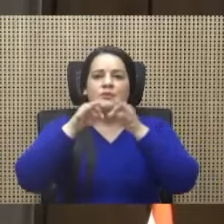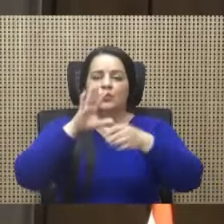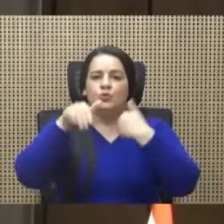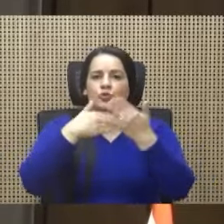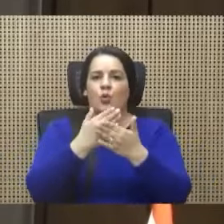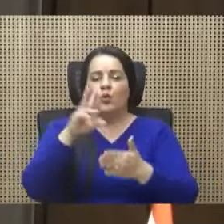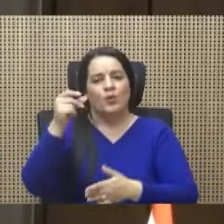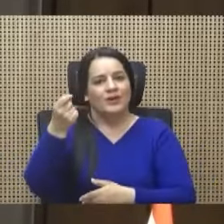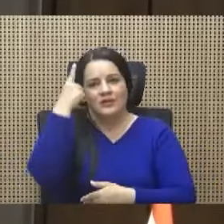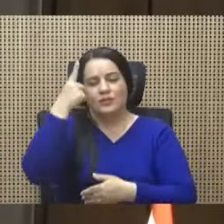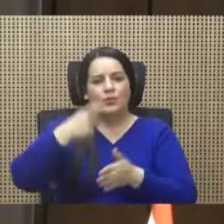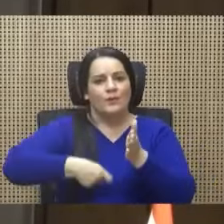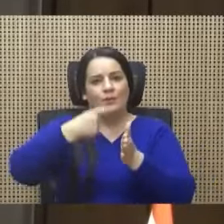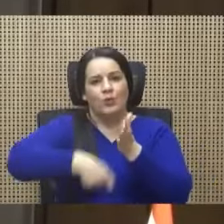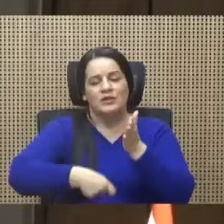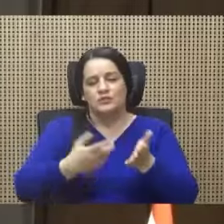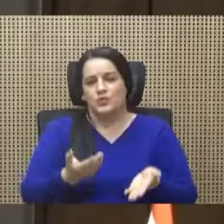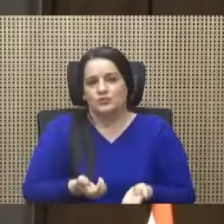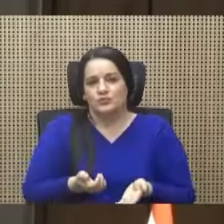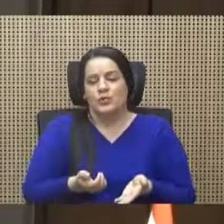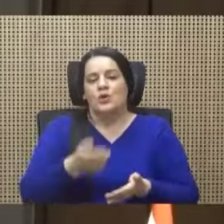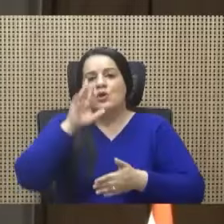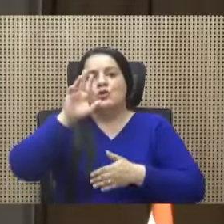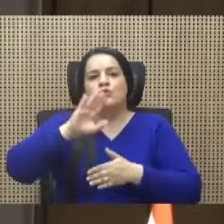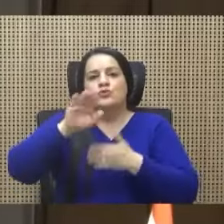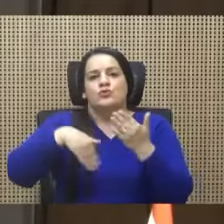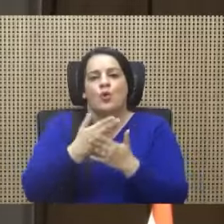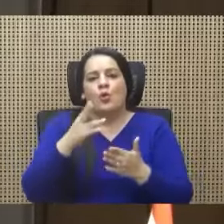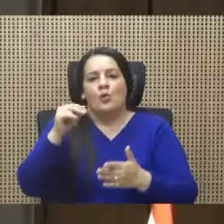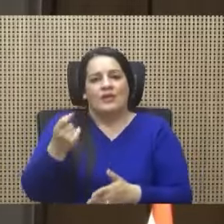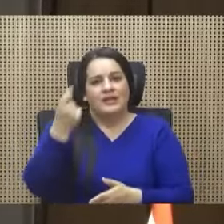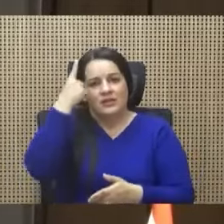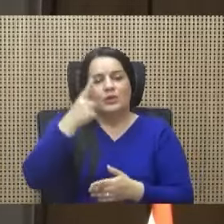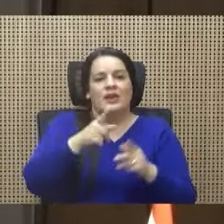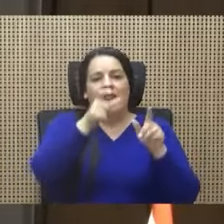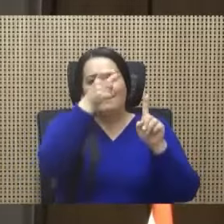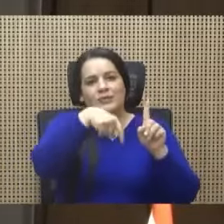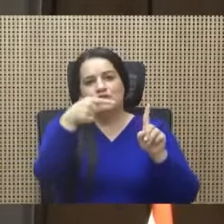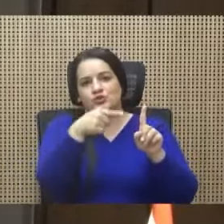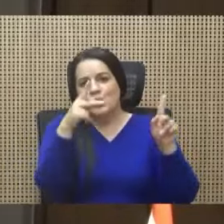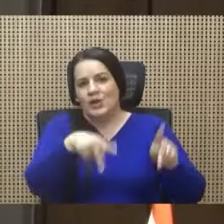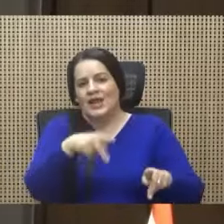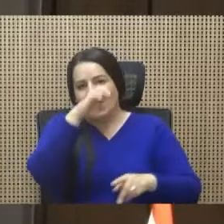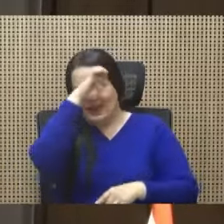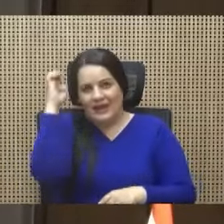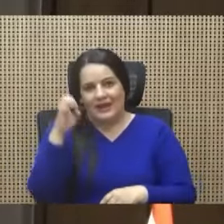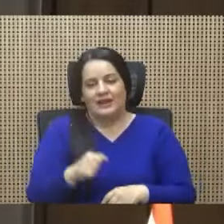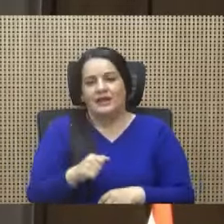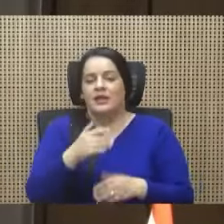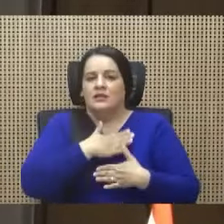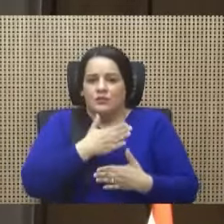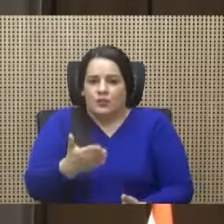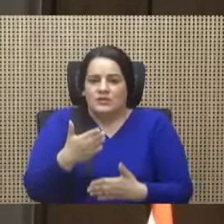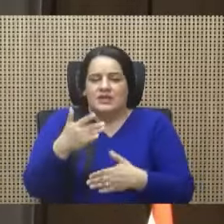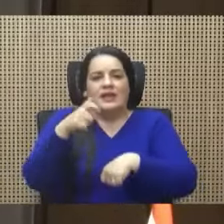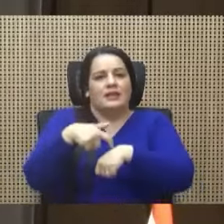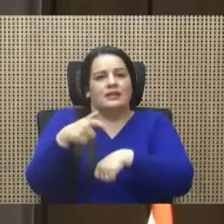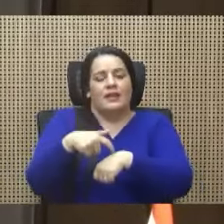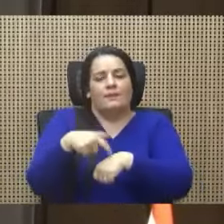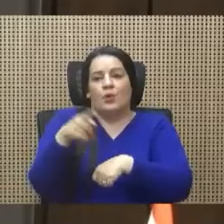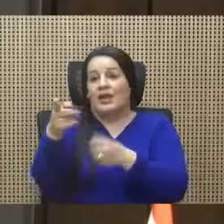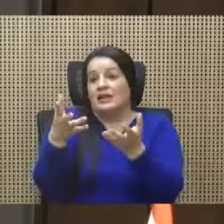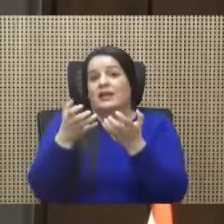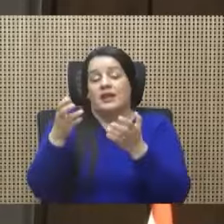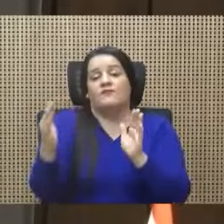de impuestos, todo lo que no ha entendido en la persona de don Eli, y estamos dispuestos en el espacio que él quiera a enfrentarnos